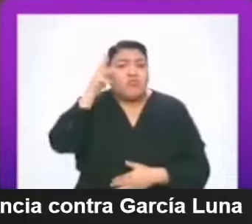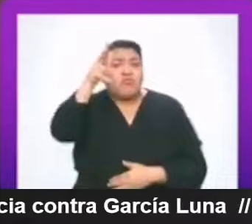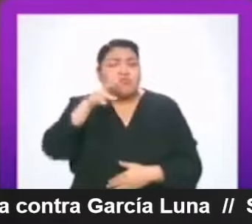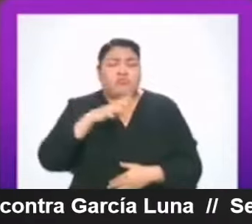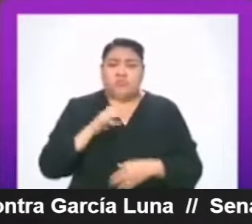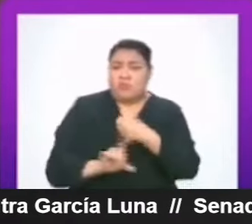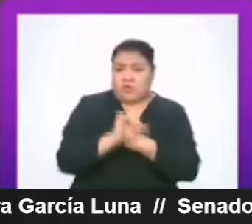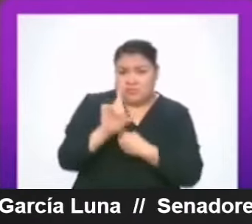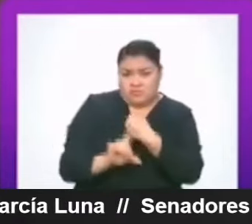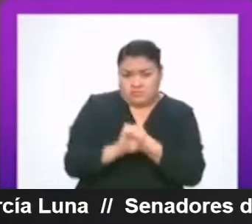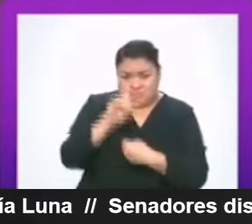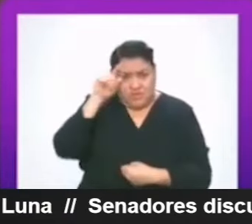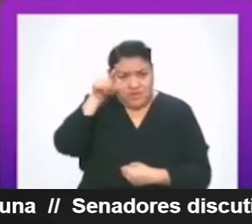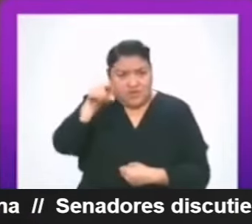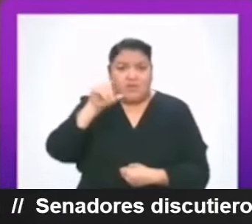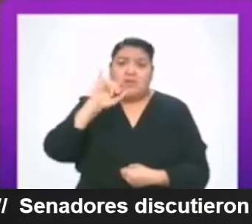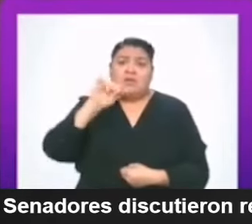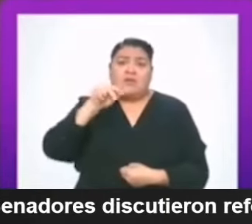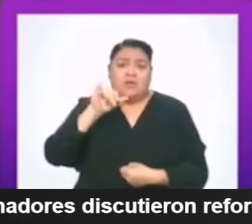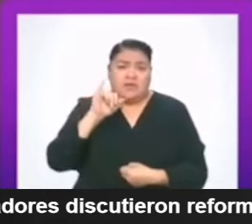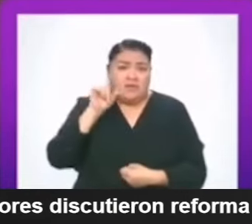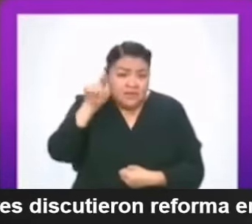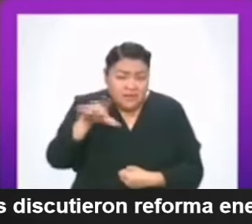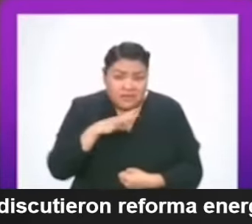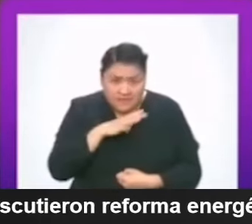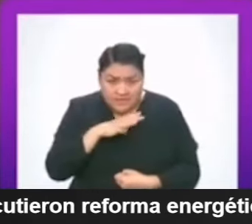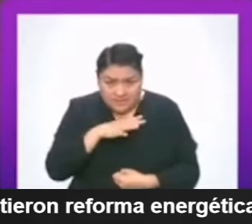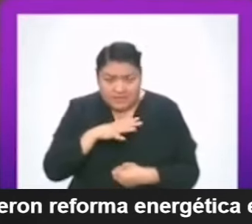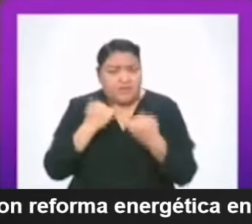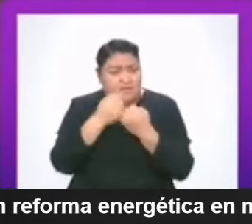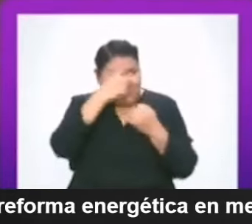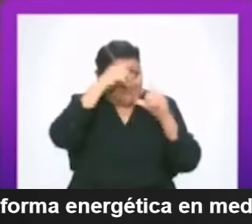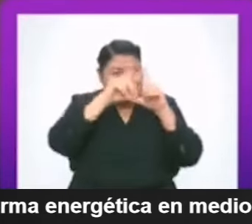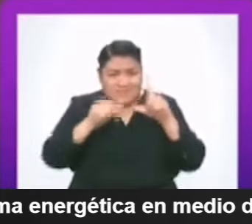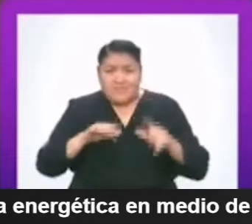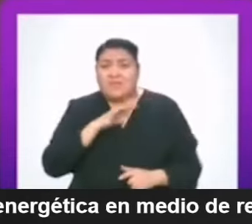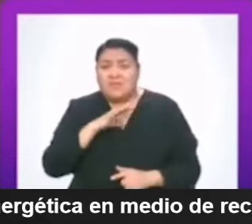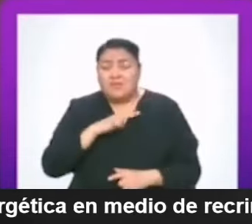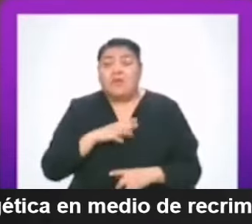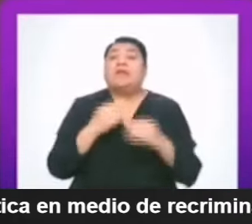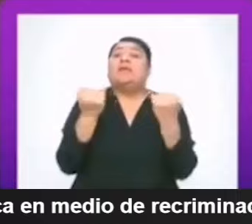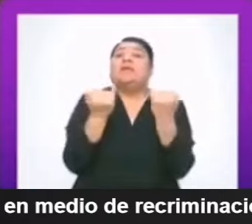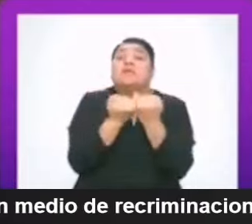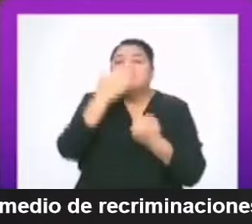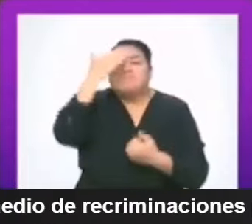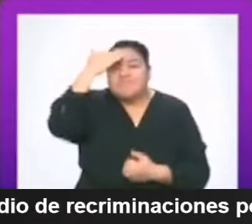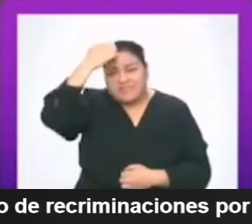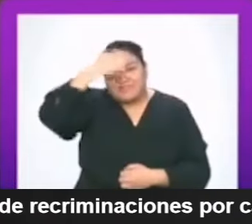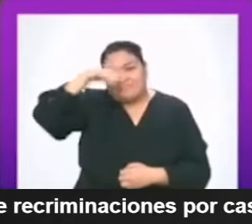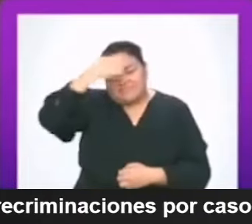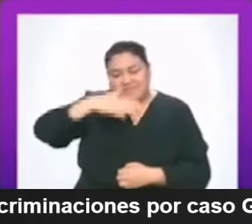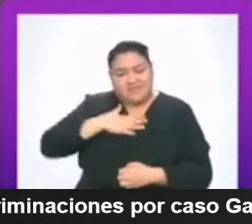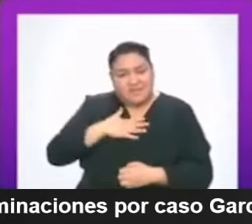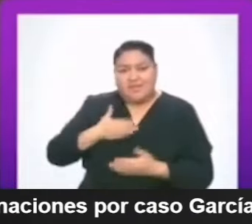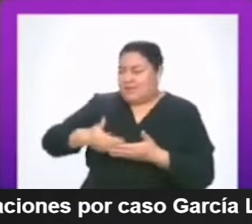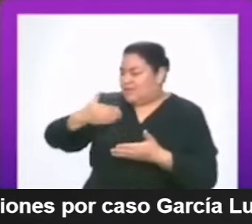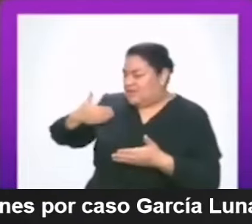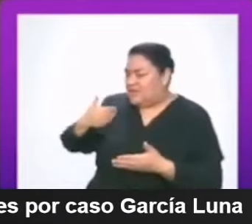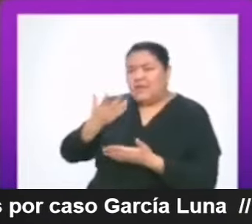enfrenta el acceso a la información y la protección de datos personales en nuestro país. Y con base en la experiencia y las